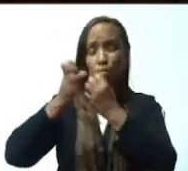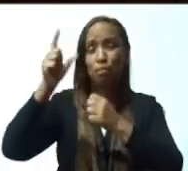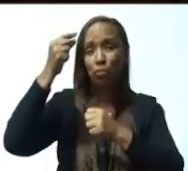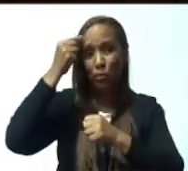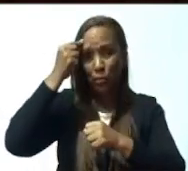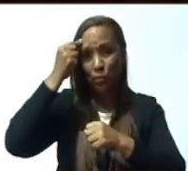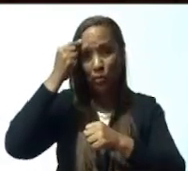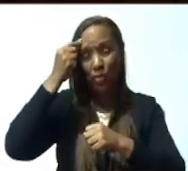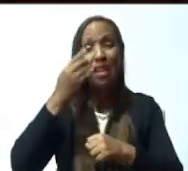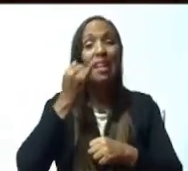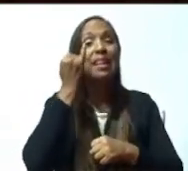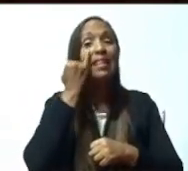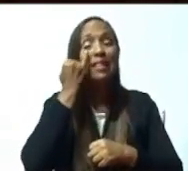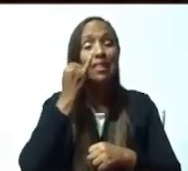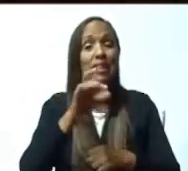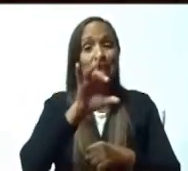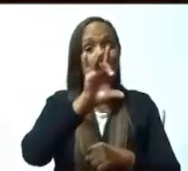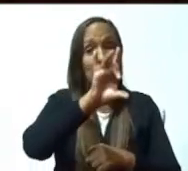del ITEVI,